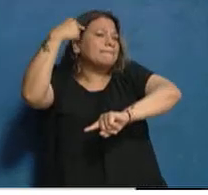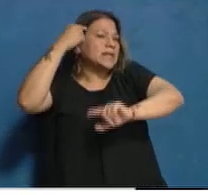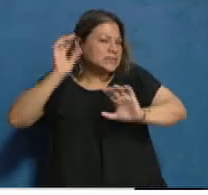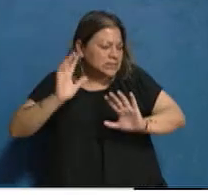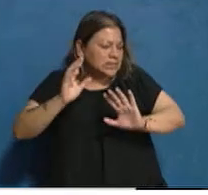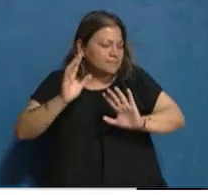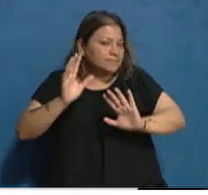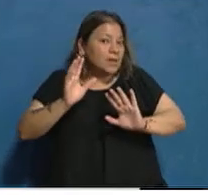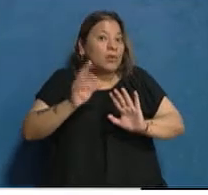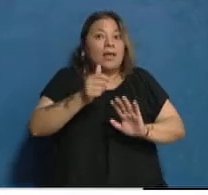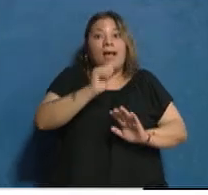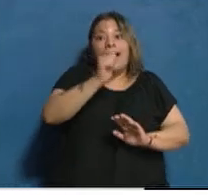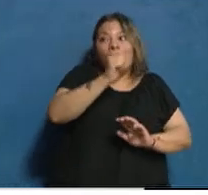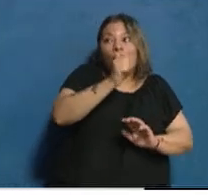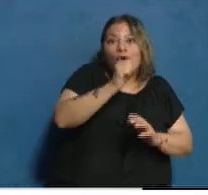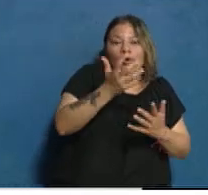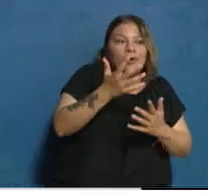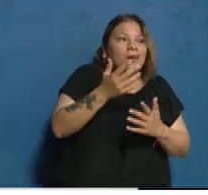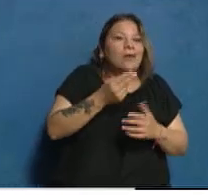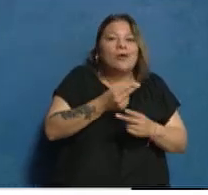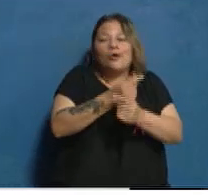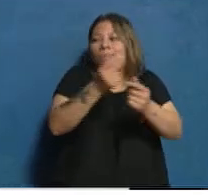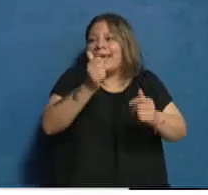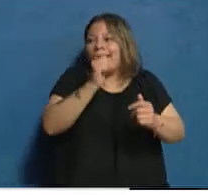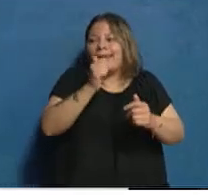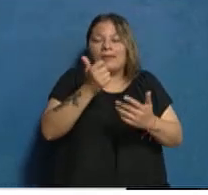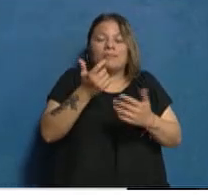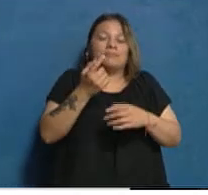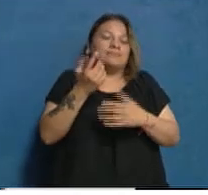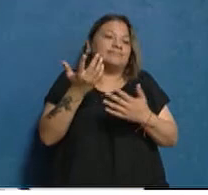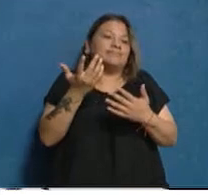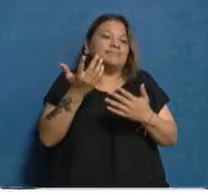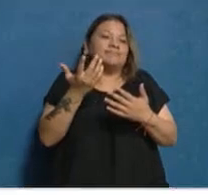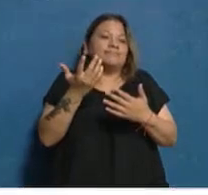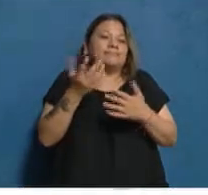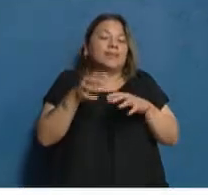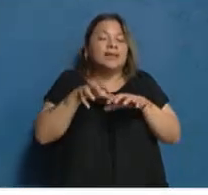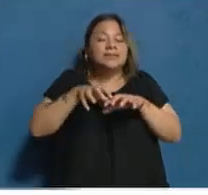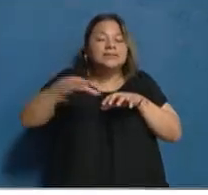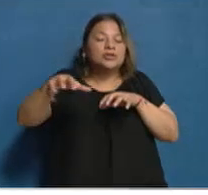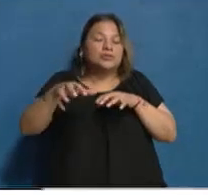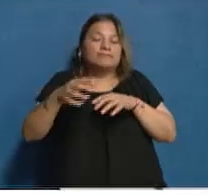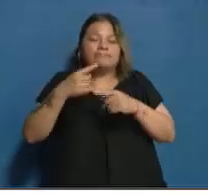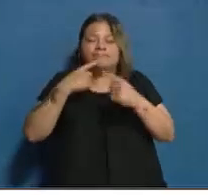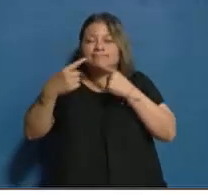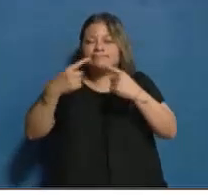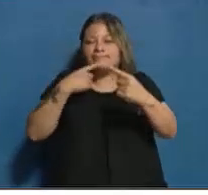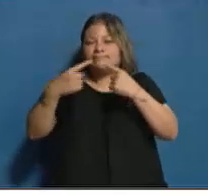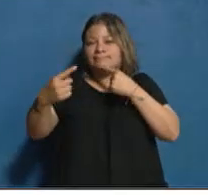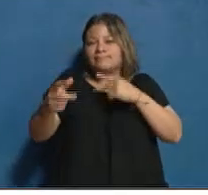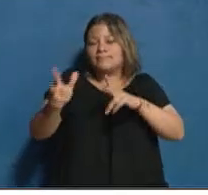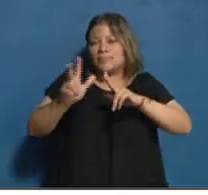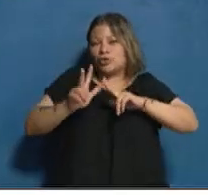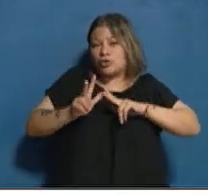del consumo de alcohol, por ejemplo, vamos a escuchar la primera parte o el primer sector que entrevistamos, entendiendo